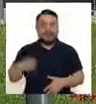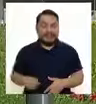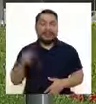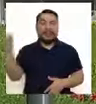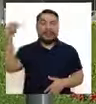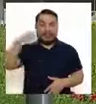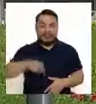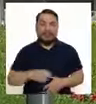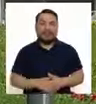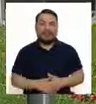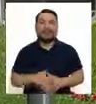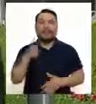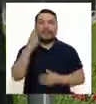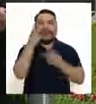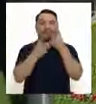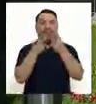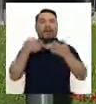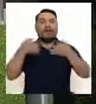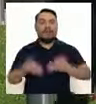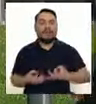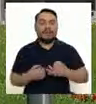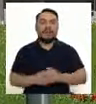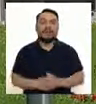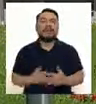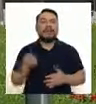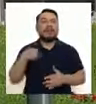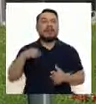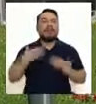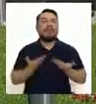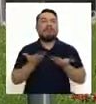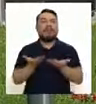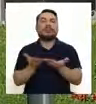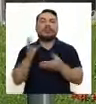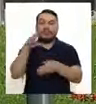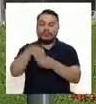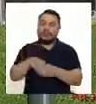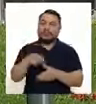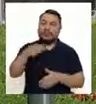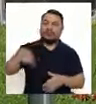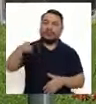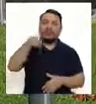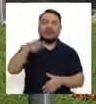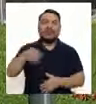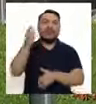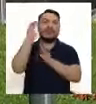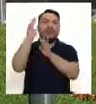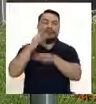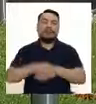llega en visita oficial y para formar parte del